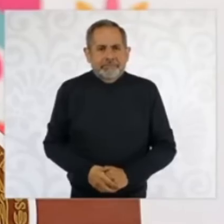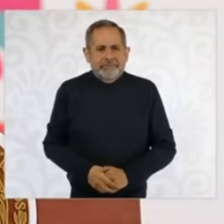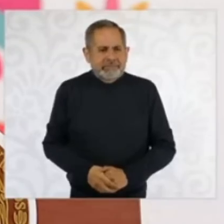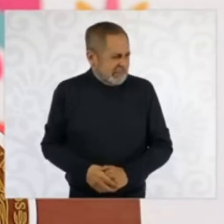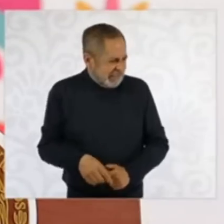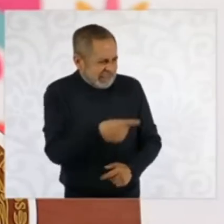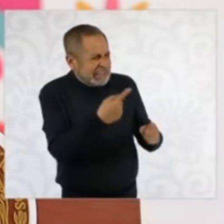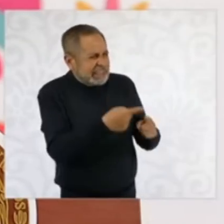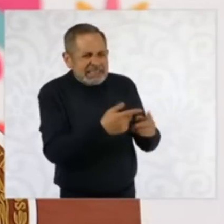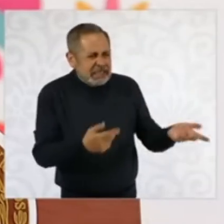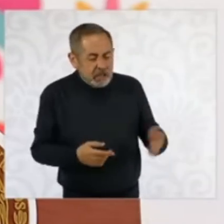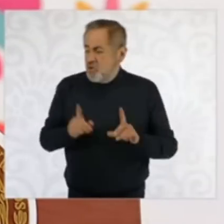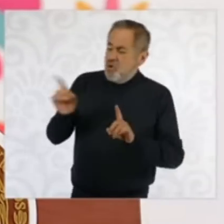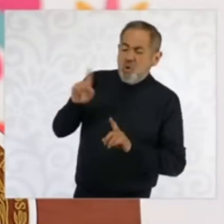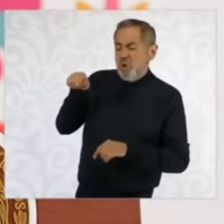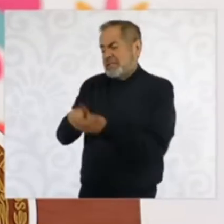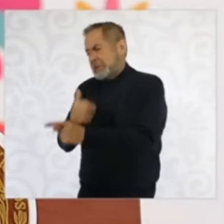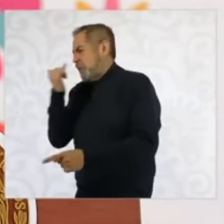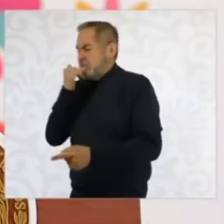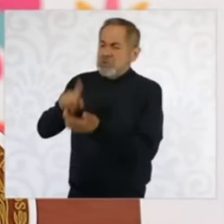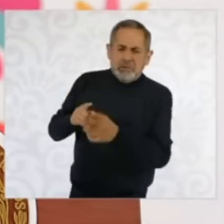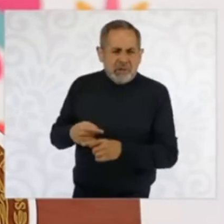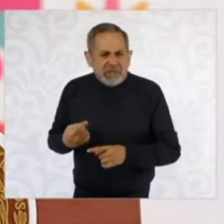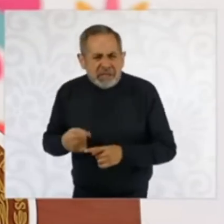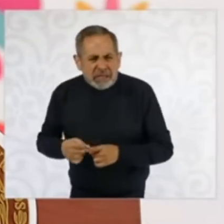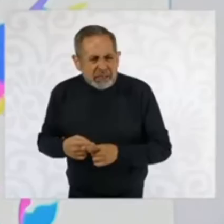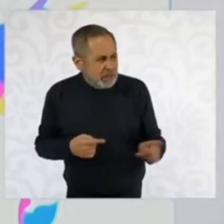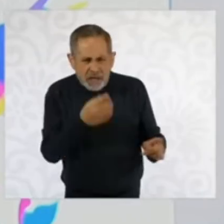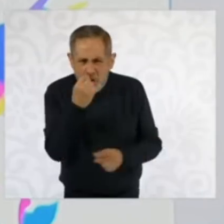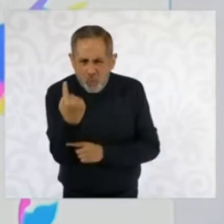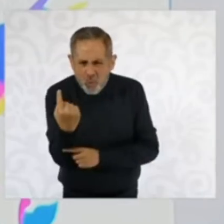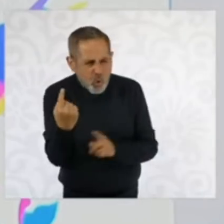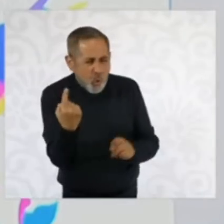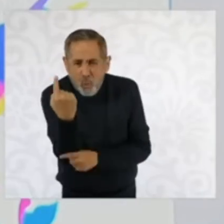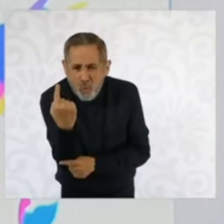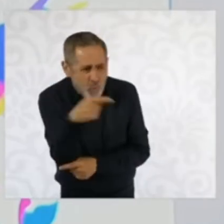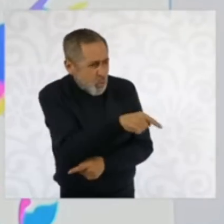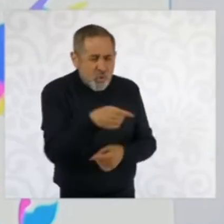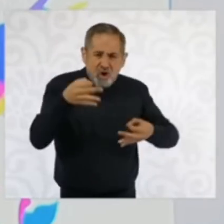¿Quién está poniendo en duda la reforma constitucional? Un ministro de la Corte.